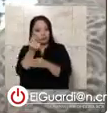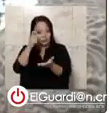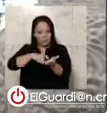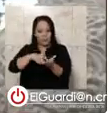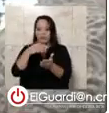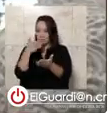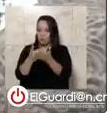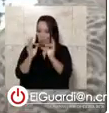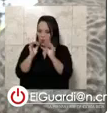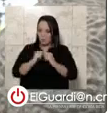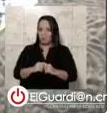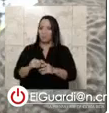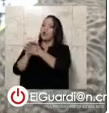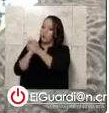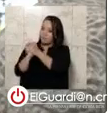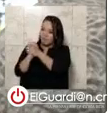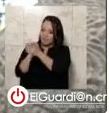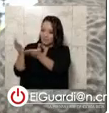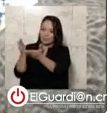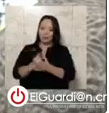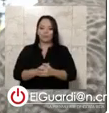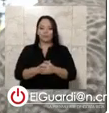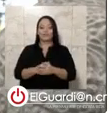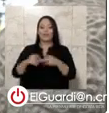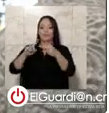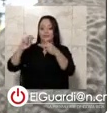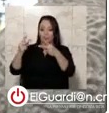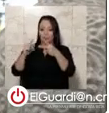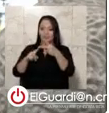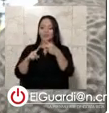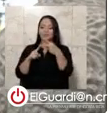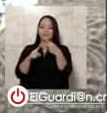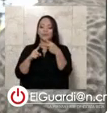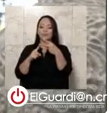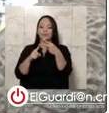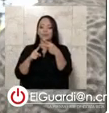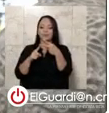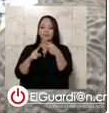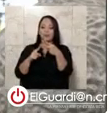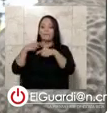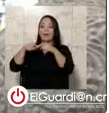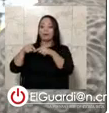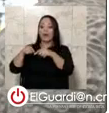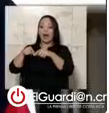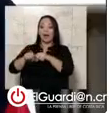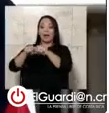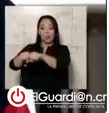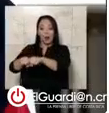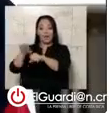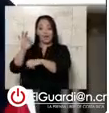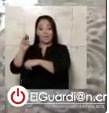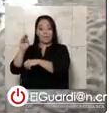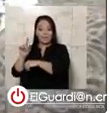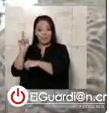bueno, entonces lo felicito. Número 2, nos vamos a graduar del fondo. Mire, yo creo que